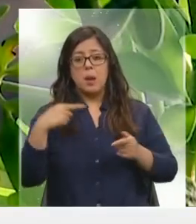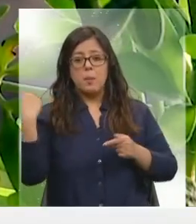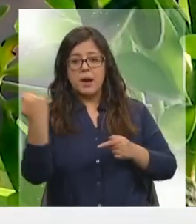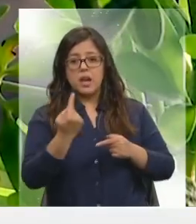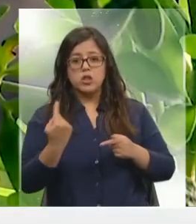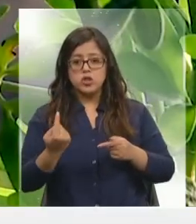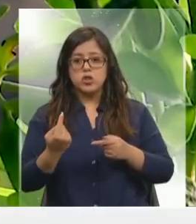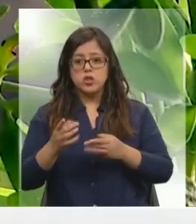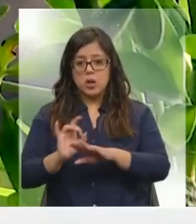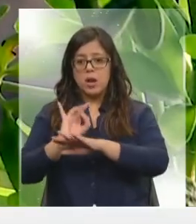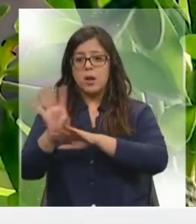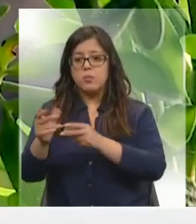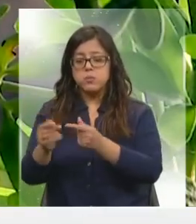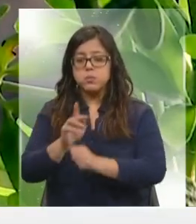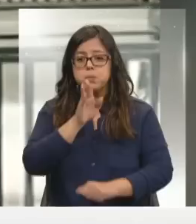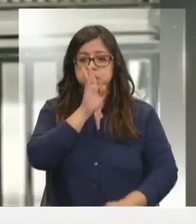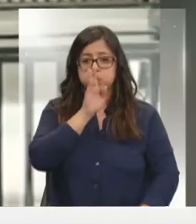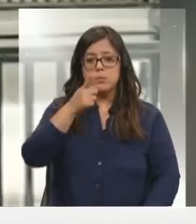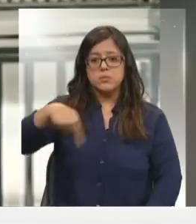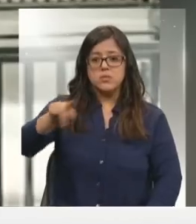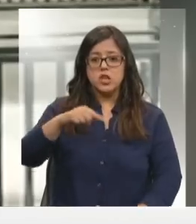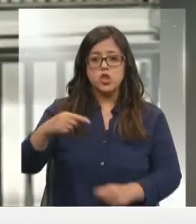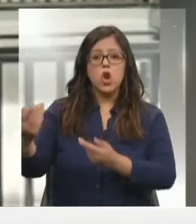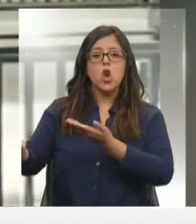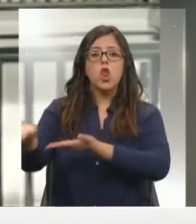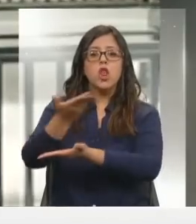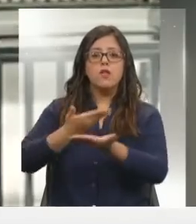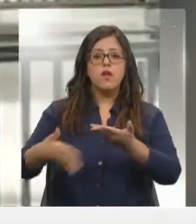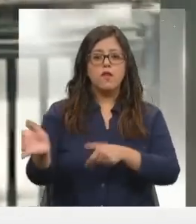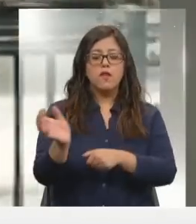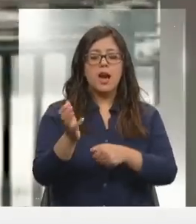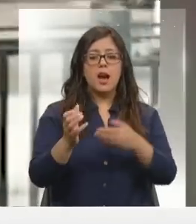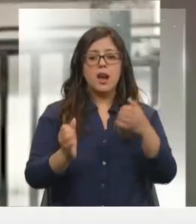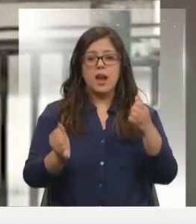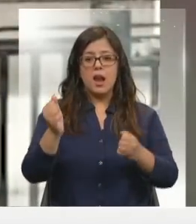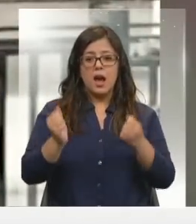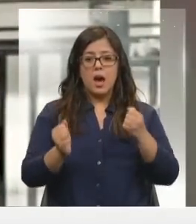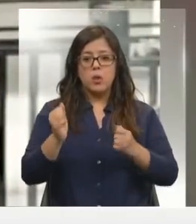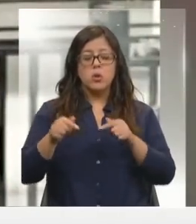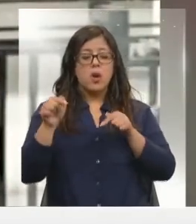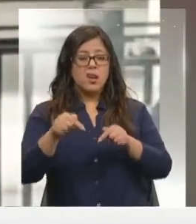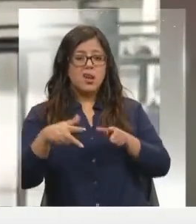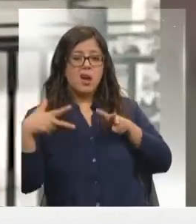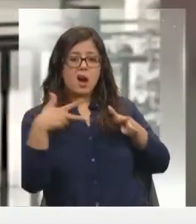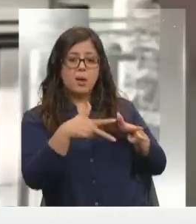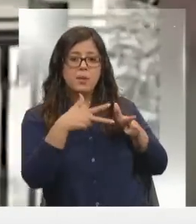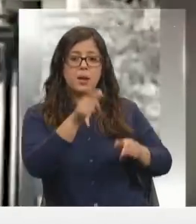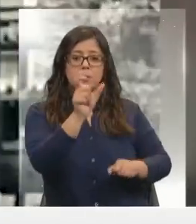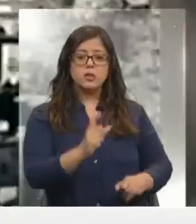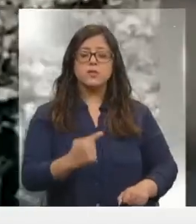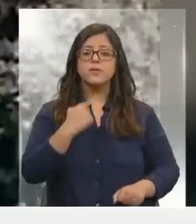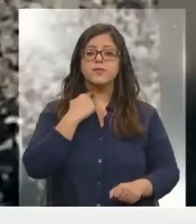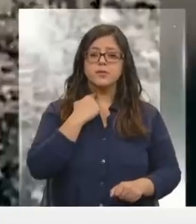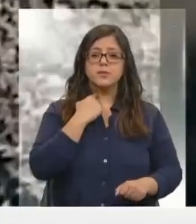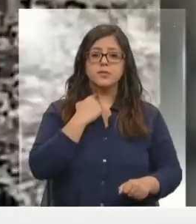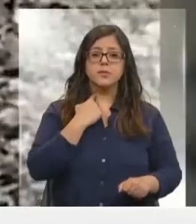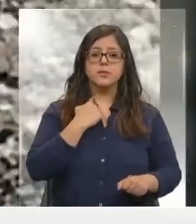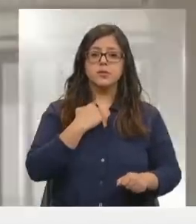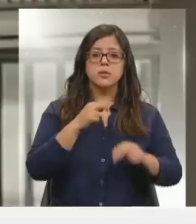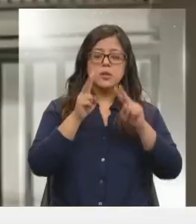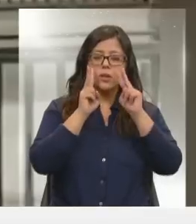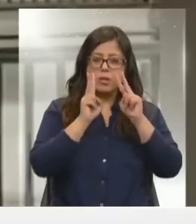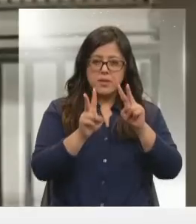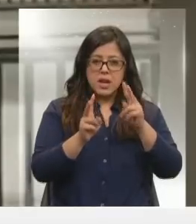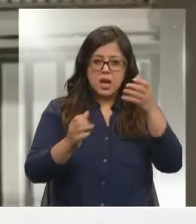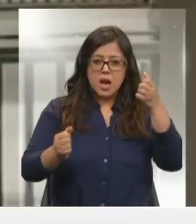diéramos plata y nos quedáramos callados y ellos nos entregaran la guía. Mientras recibía amenazas, la víctima reconstruye el recorrido de